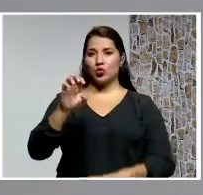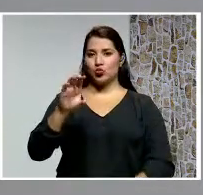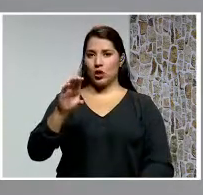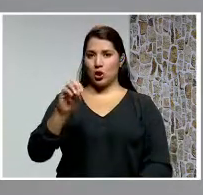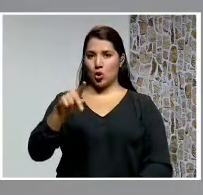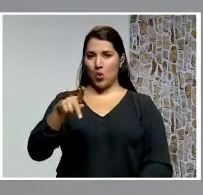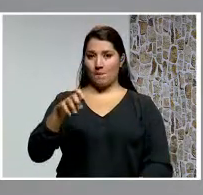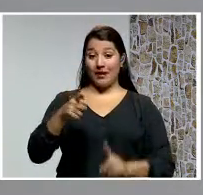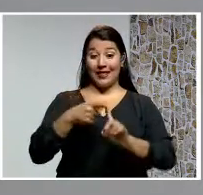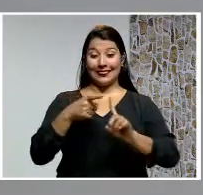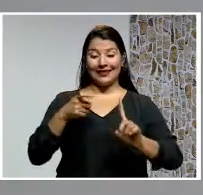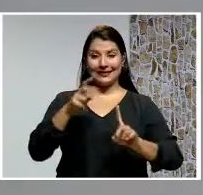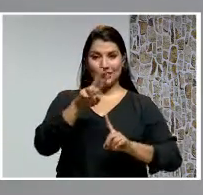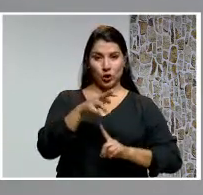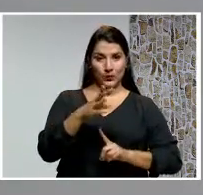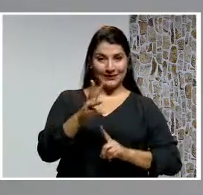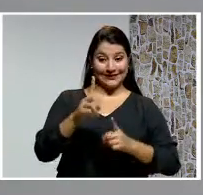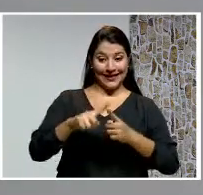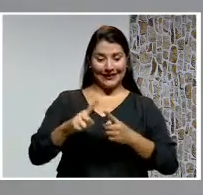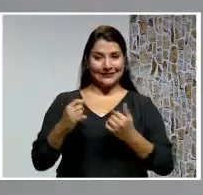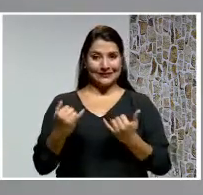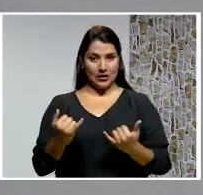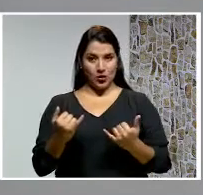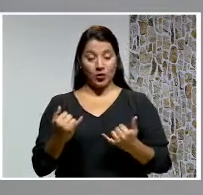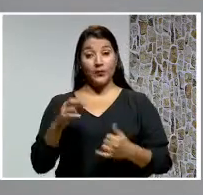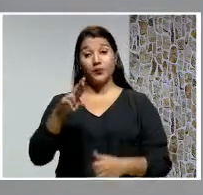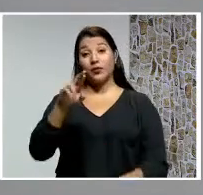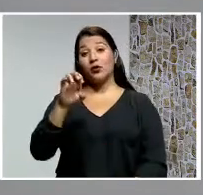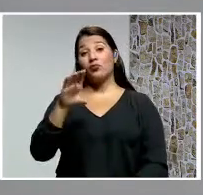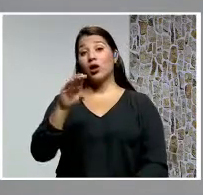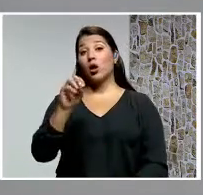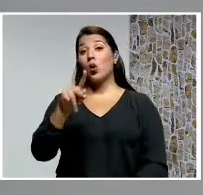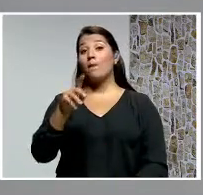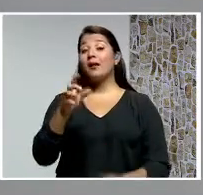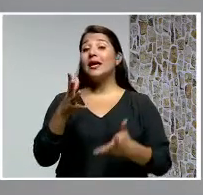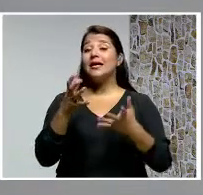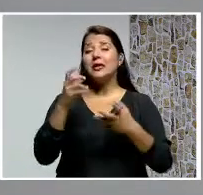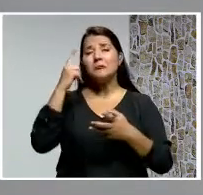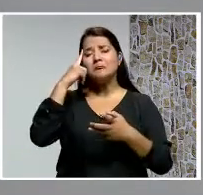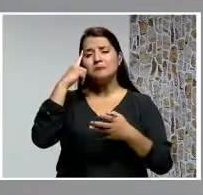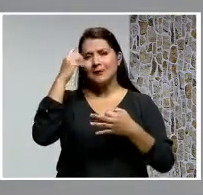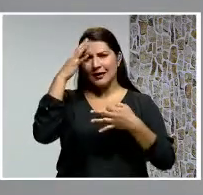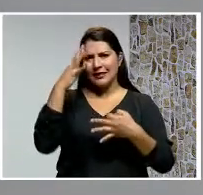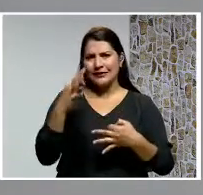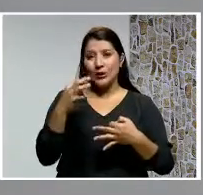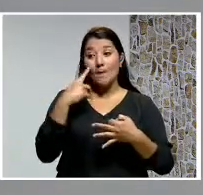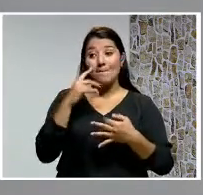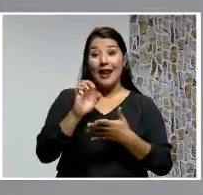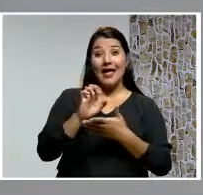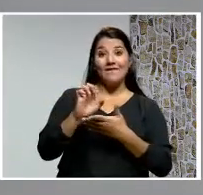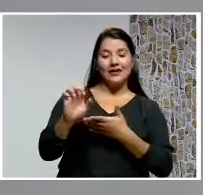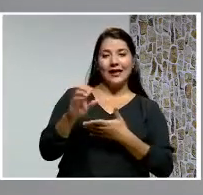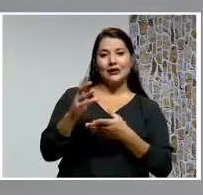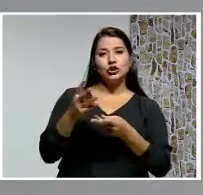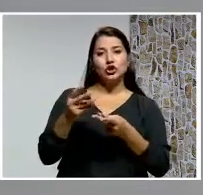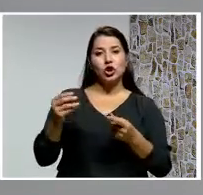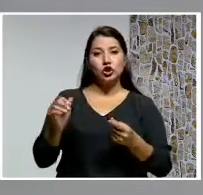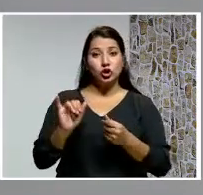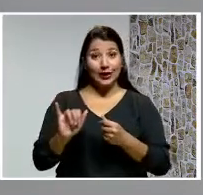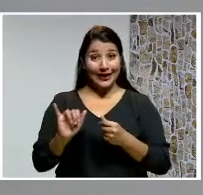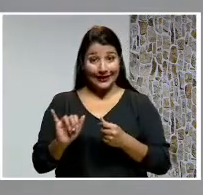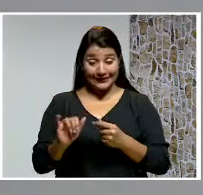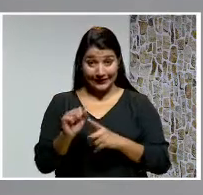el 2016 a la fecha. La refinadora pretende desarrollar medidas de mitigación y prevención de este